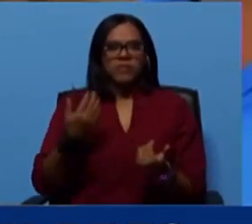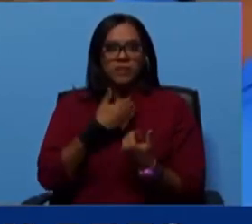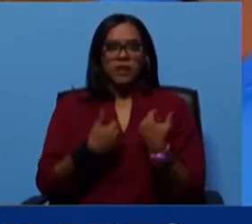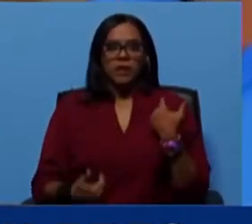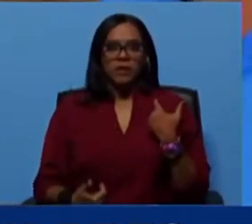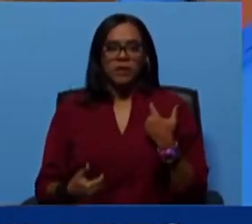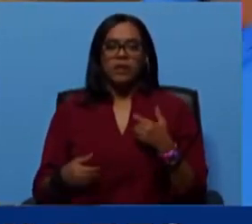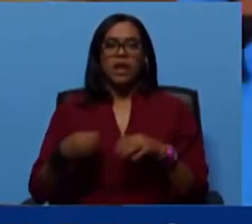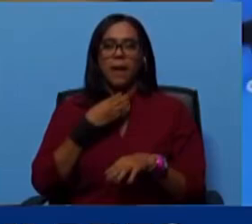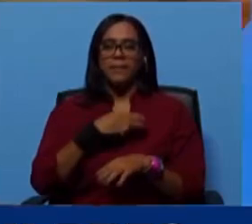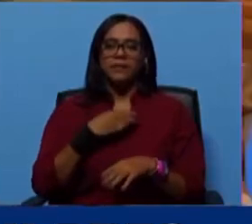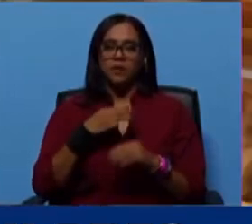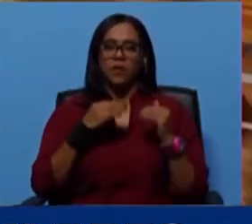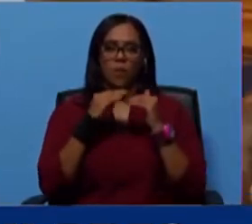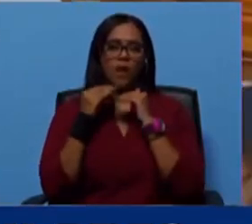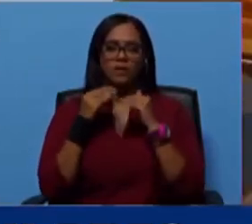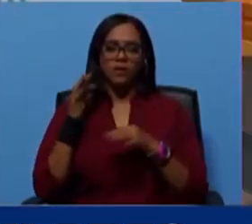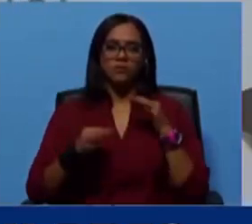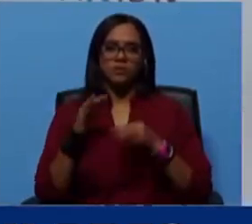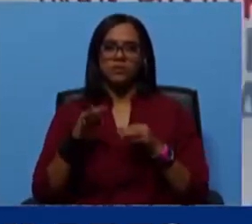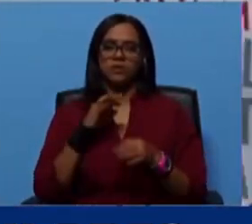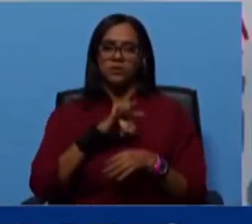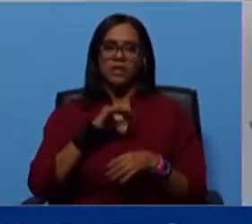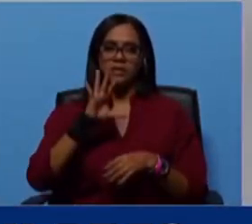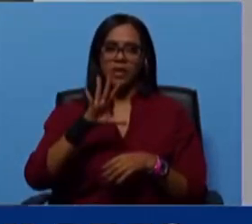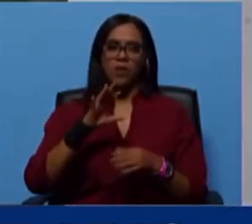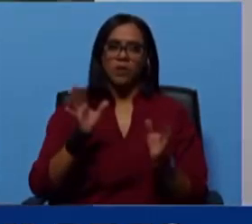Gran Misión de Igualdad y Justicia Social el 5 de marzo,